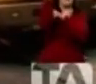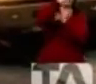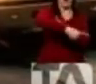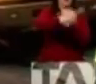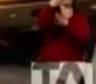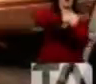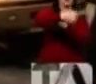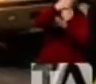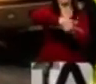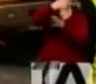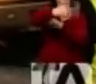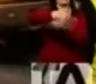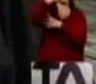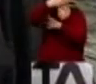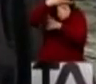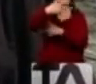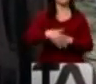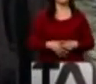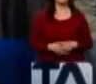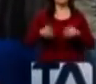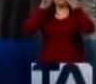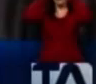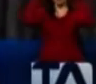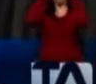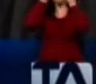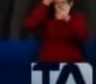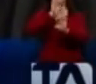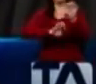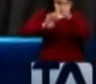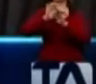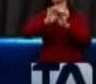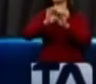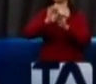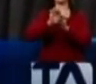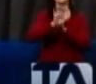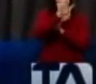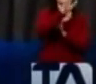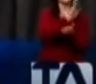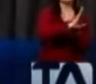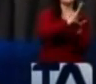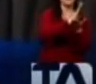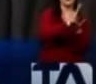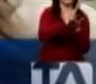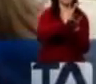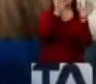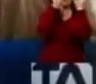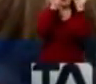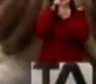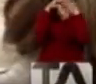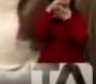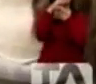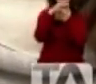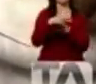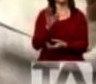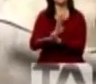Quito hizo su primera evaluación. Ahorita son como 5 barrios, la parte de acá arriba, que están sin servicio. Los vecinos